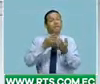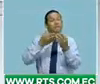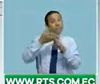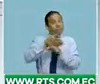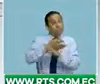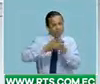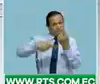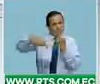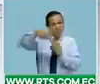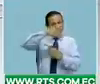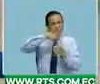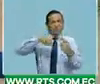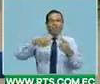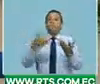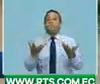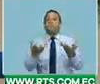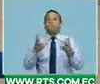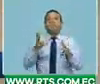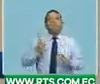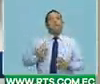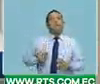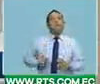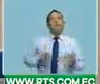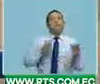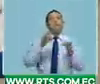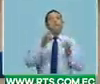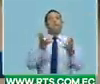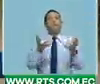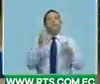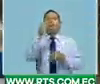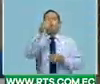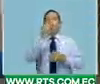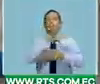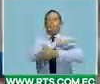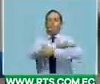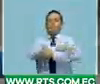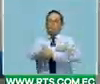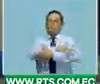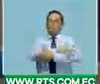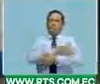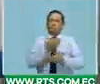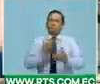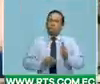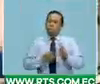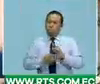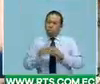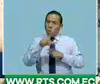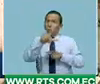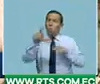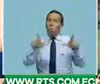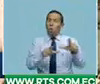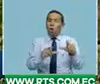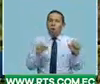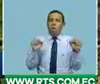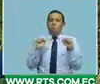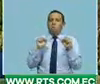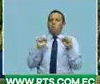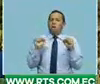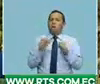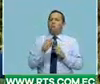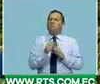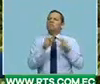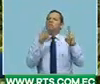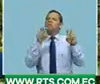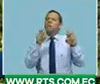Antes tendremos todos los detalles de lo que ocurre en el Malecón 2000 con el Jardín del Susto, como se denomina la exhibición temática